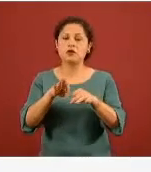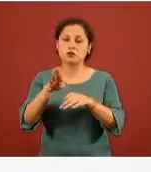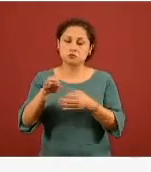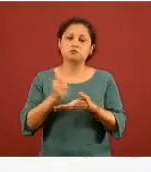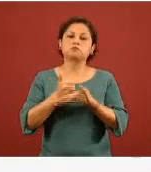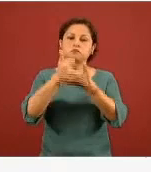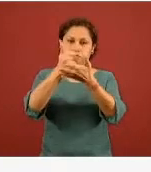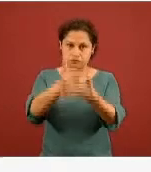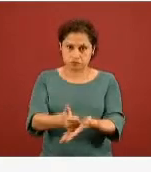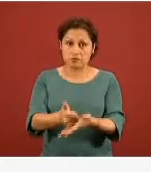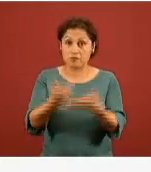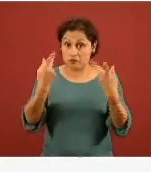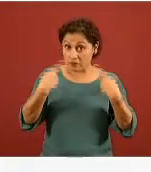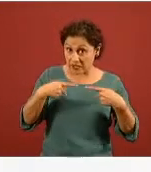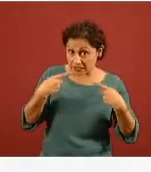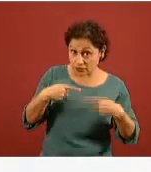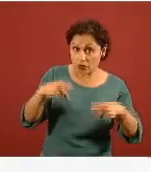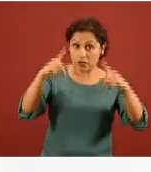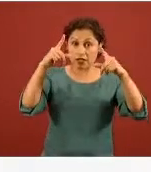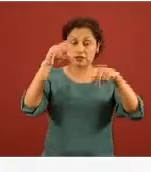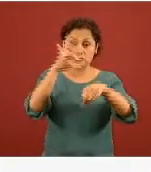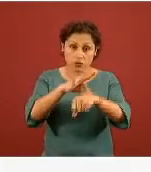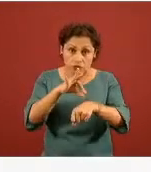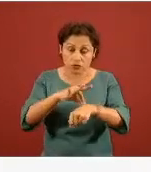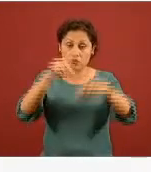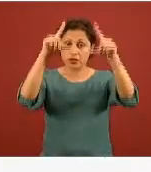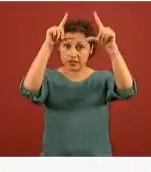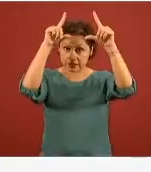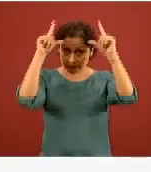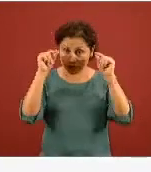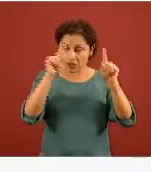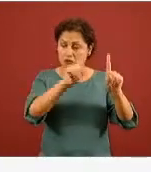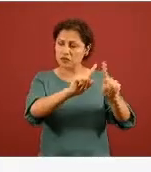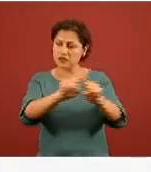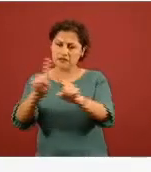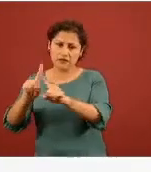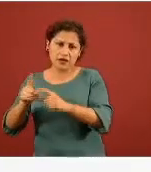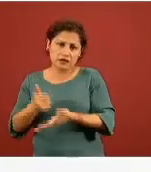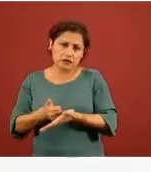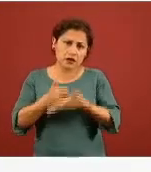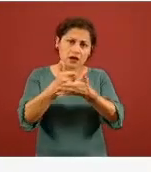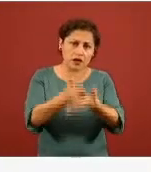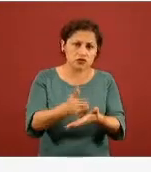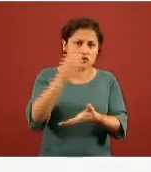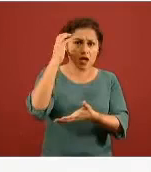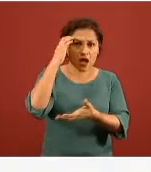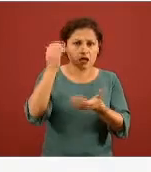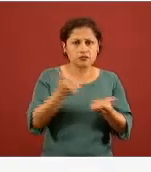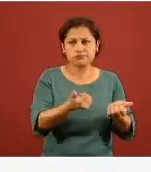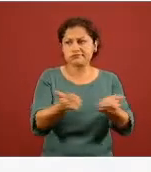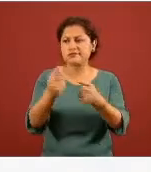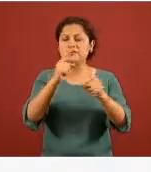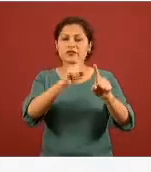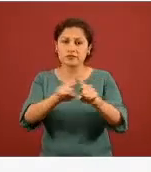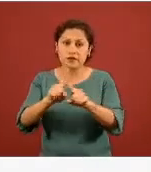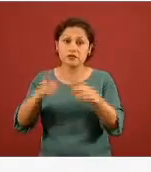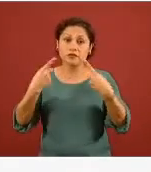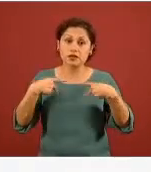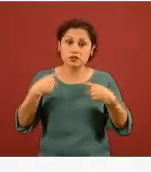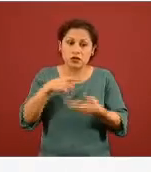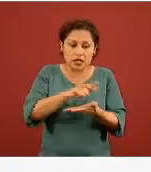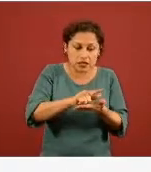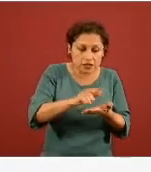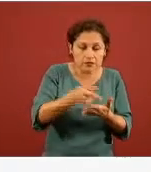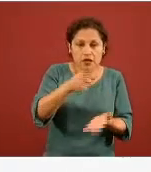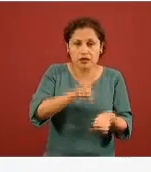a los pacientes, no solo médicos y enfermeras, también camilleros y el resto del personal, como de limpieza también,